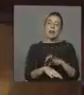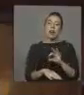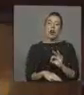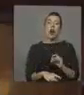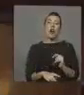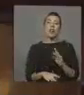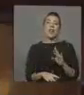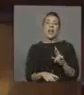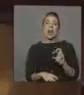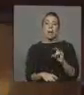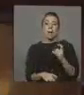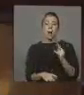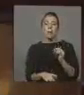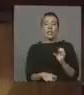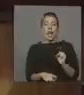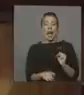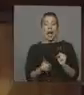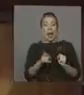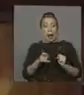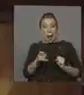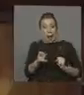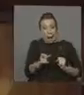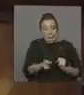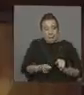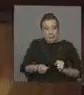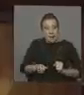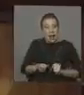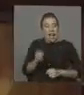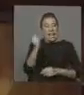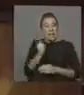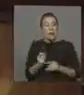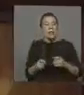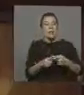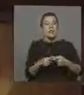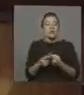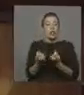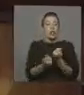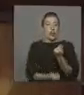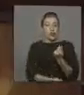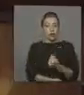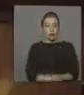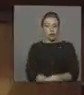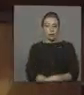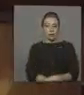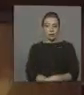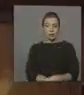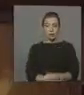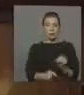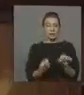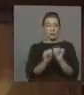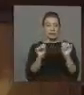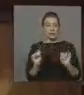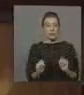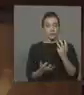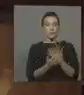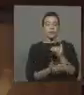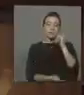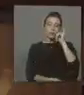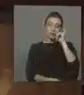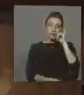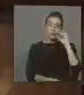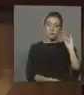terapéuticas, embriopáticas, criminológicas y socioeconómicas. Este es el sistema que tiene